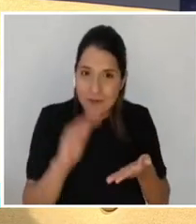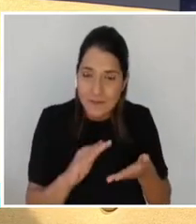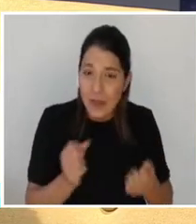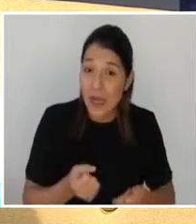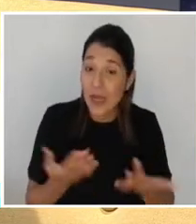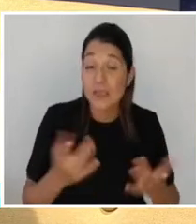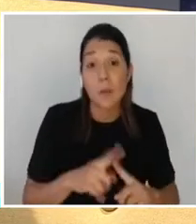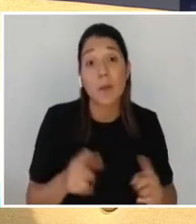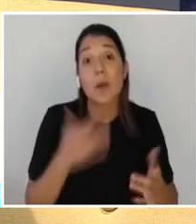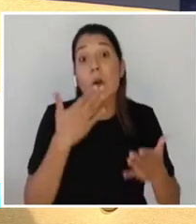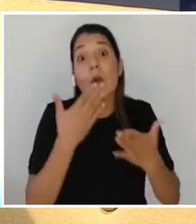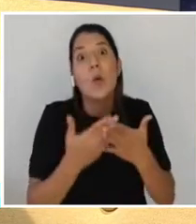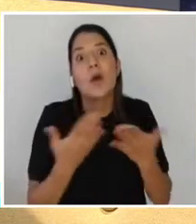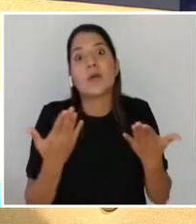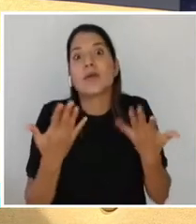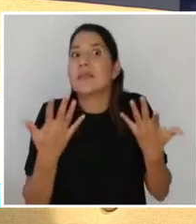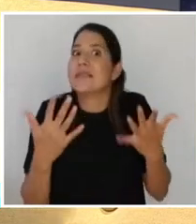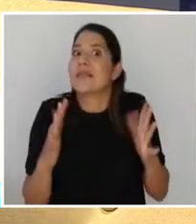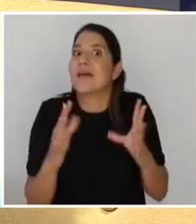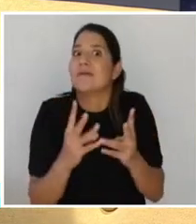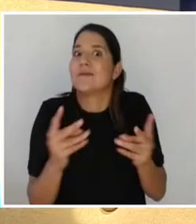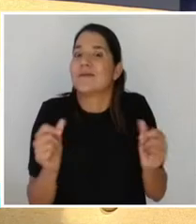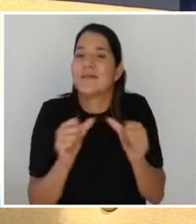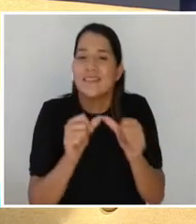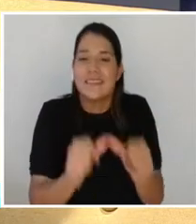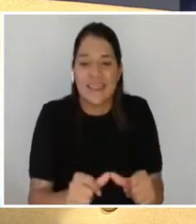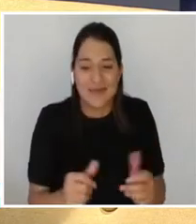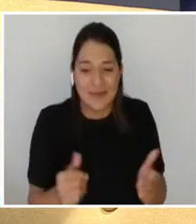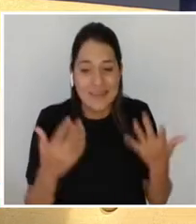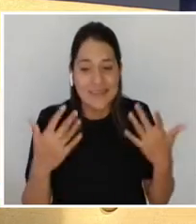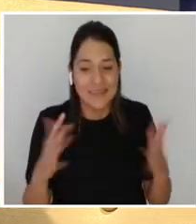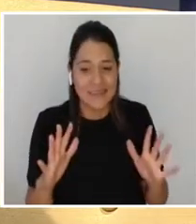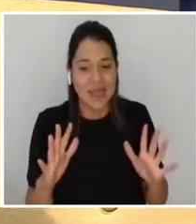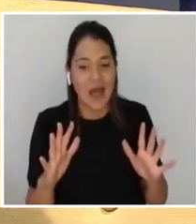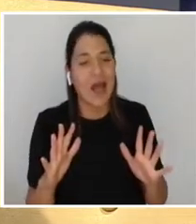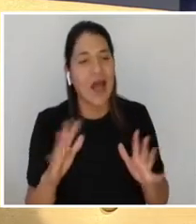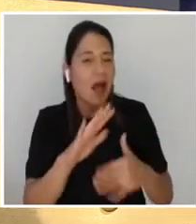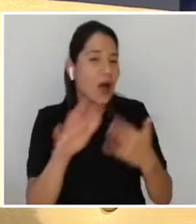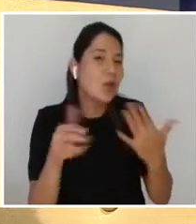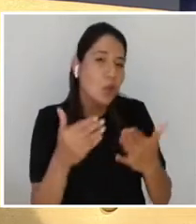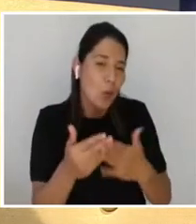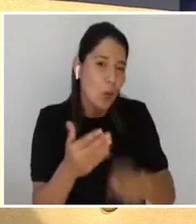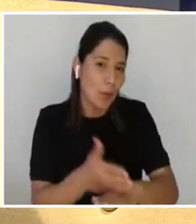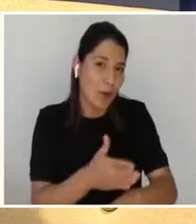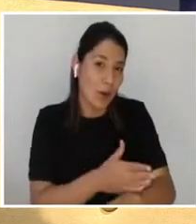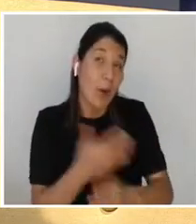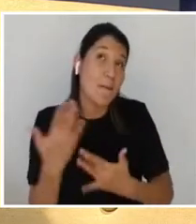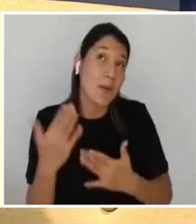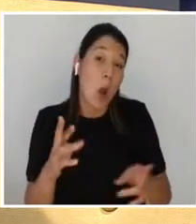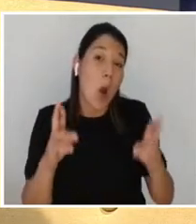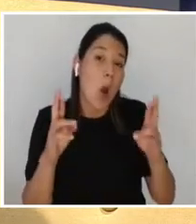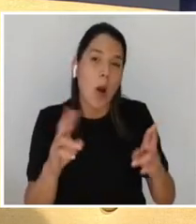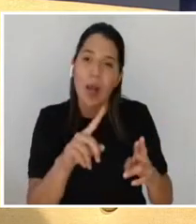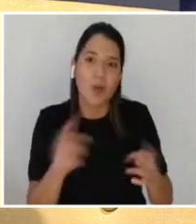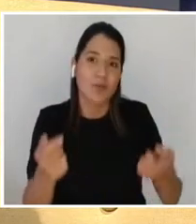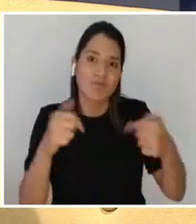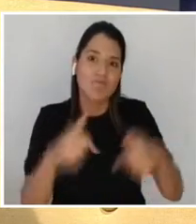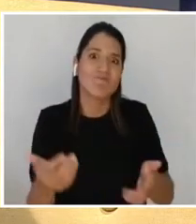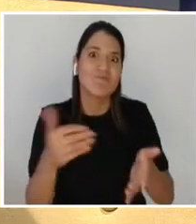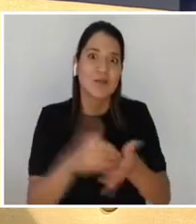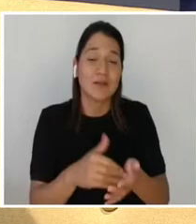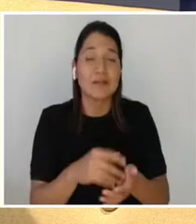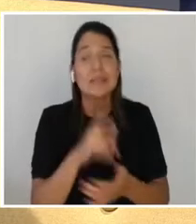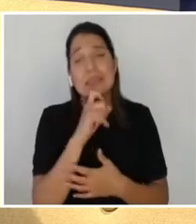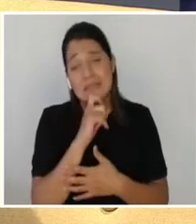ya vamos saliendo avante. Ya por dicha va pasando todo, ¿no? Esperemos que de verdad no vuelva, porque qué difícil, ¿verdad? Qué momento